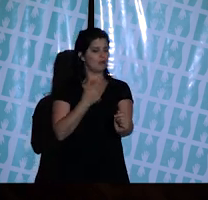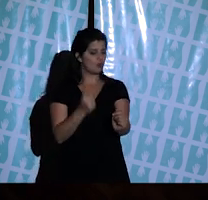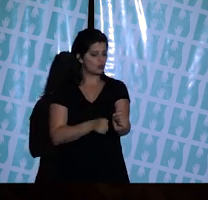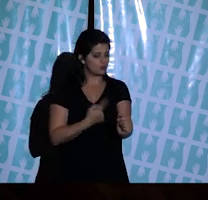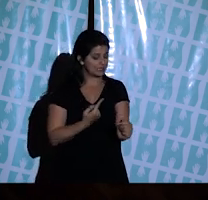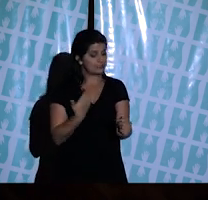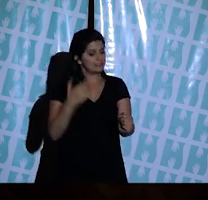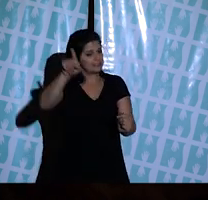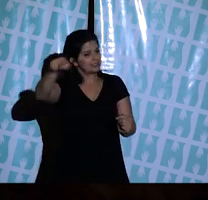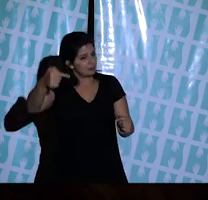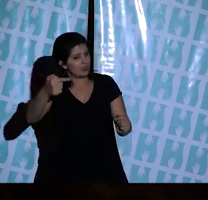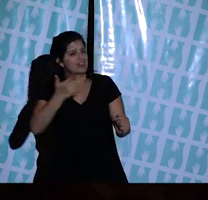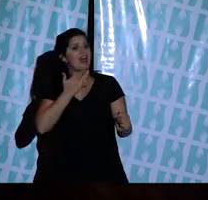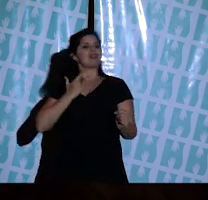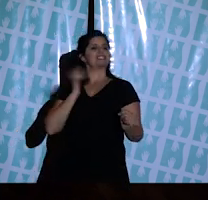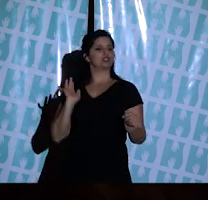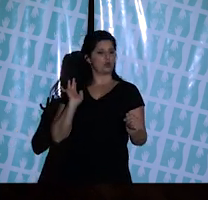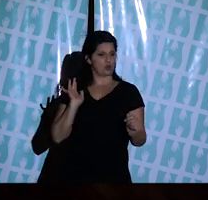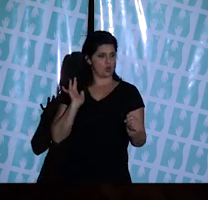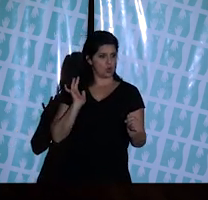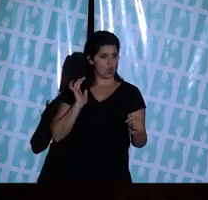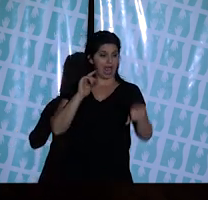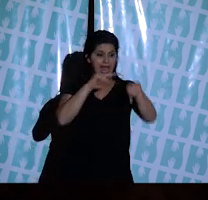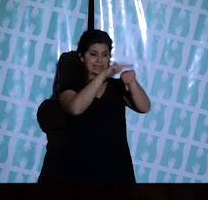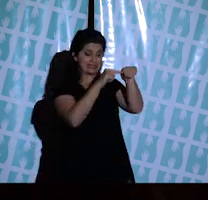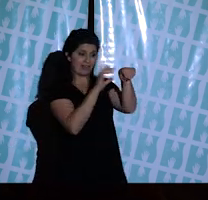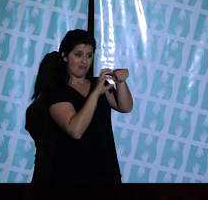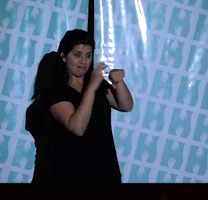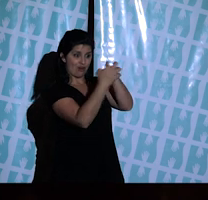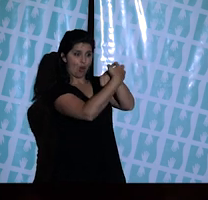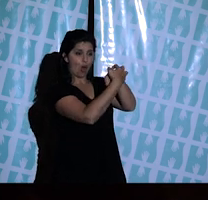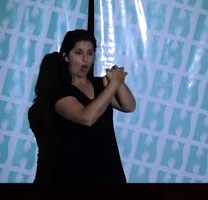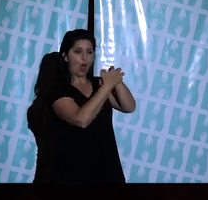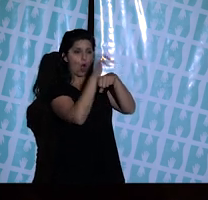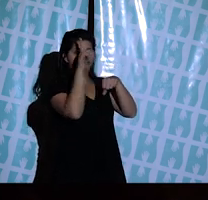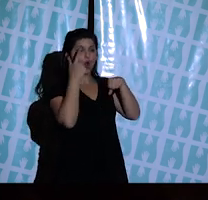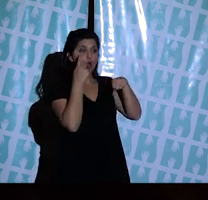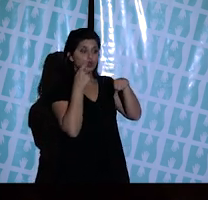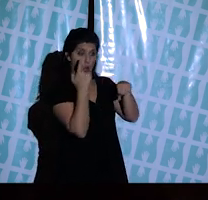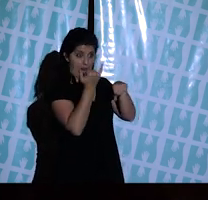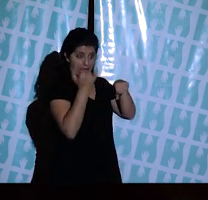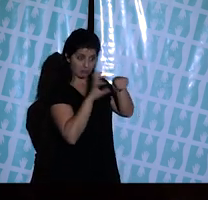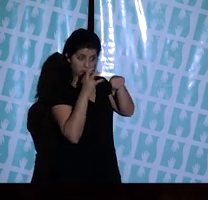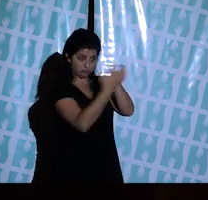adictivo. Tenemos áreas cerebrales de control, de inhibición, que me dicen: